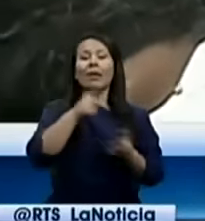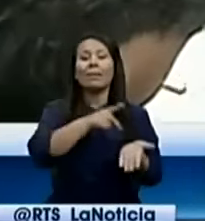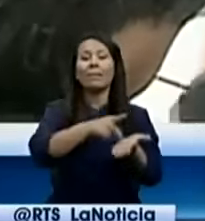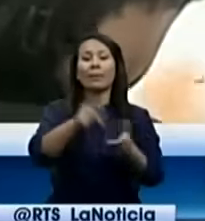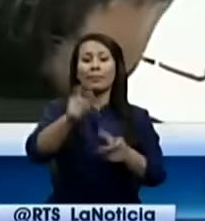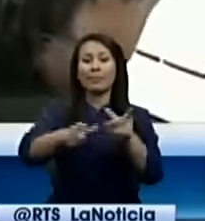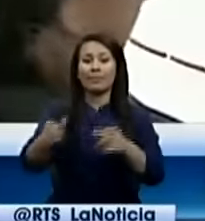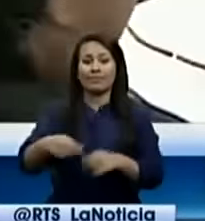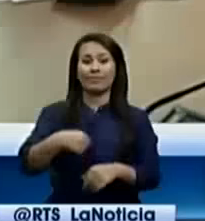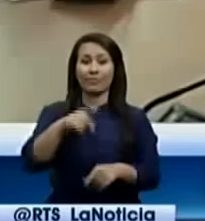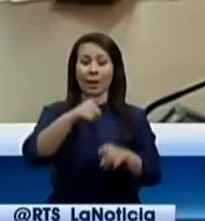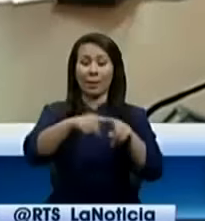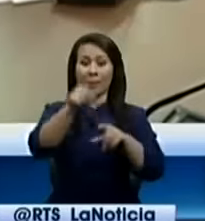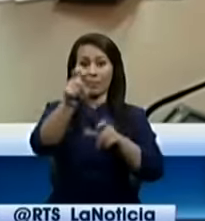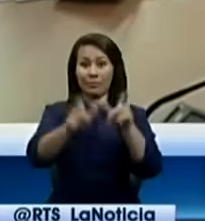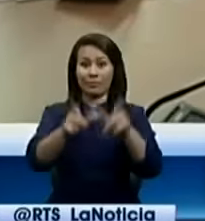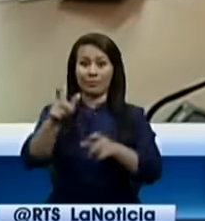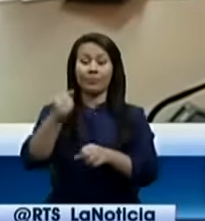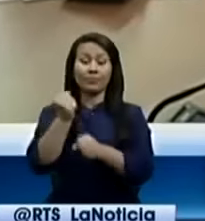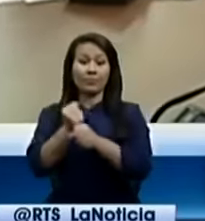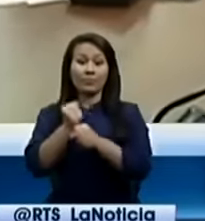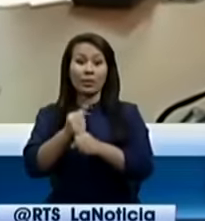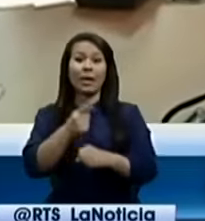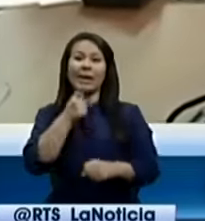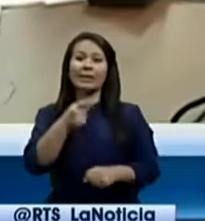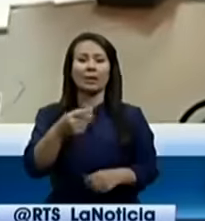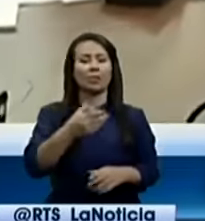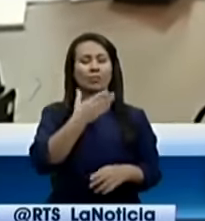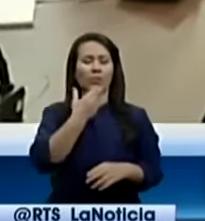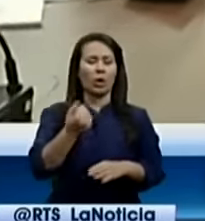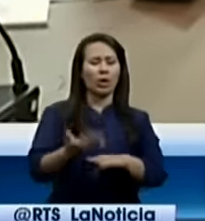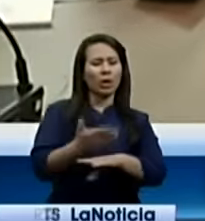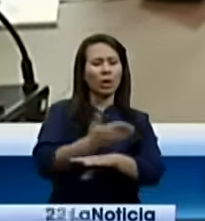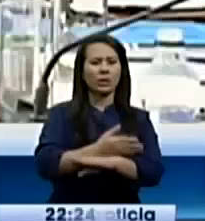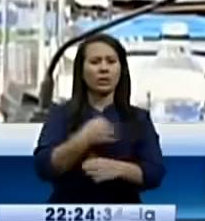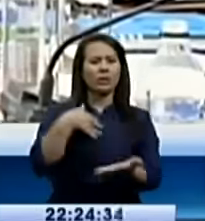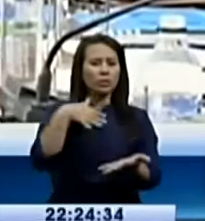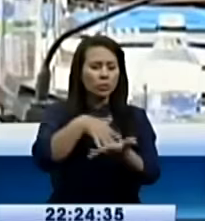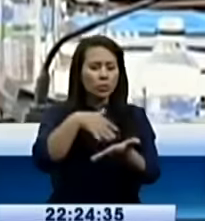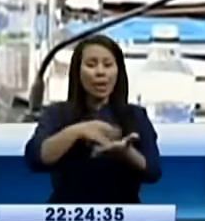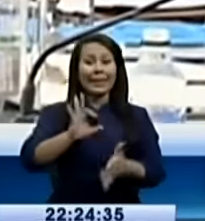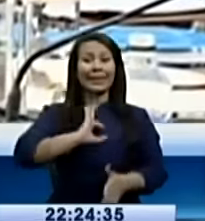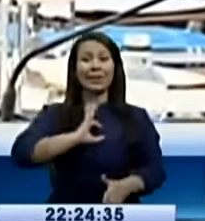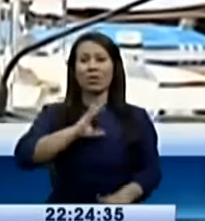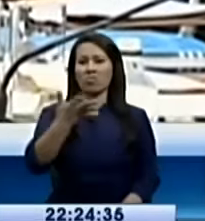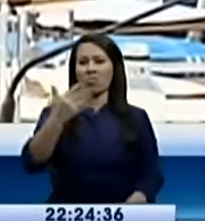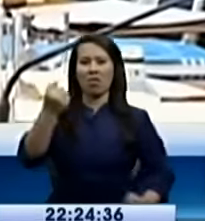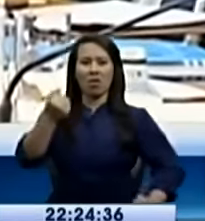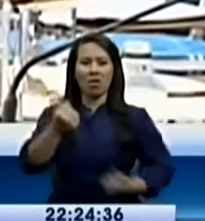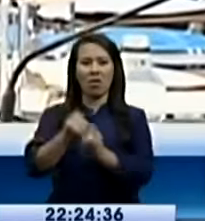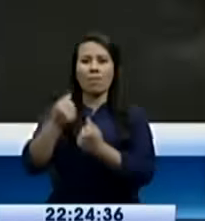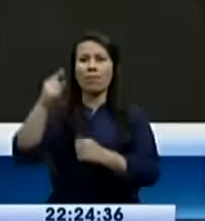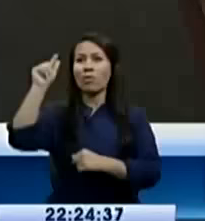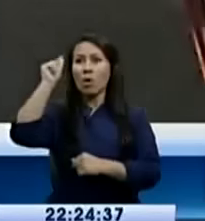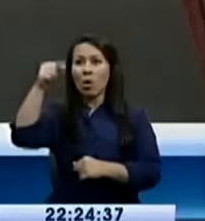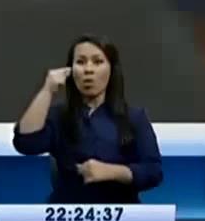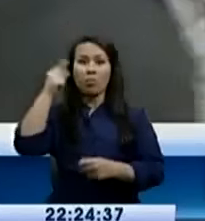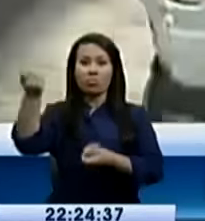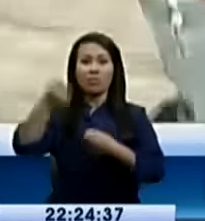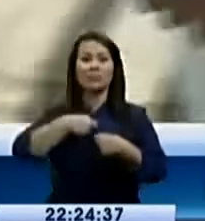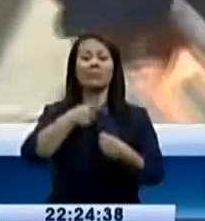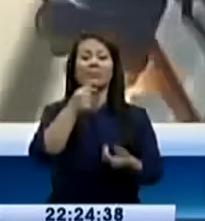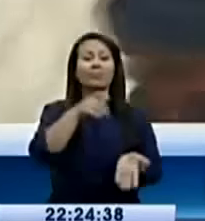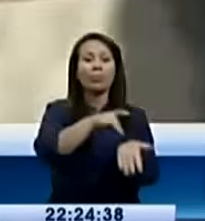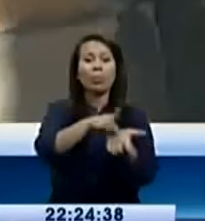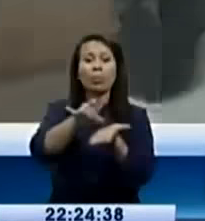Laboral expresaron que este proyecto carece de un estudio técnico, donde no se refleja el apoyo económico estatal para las personas que llegarían a ser